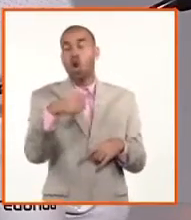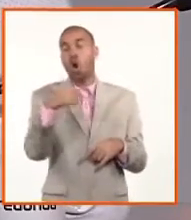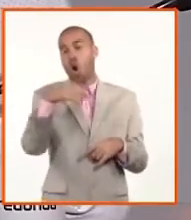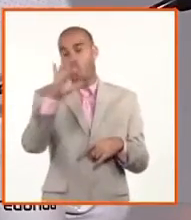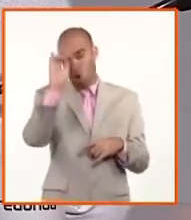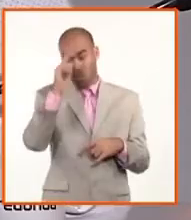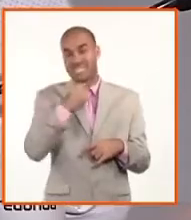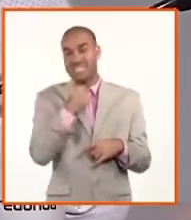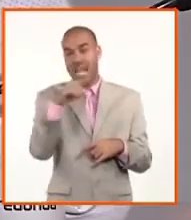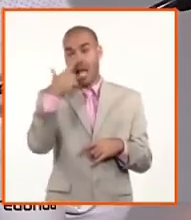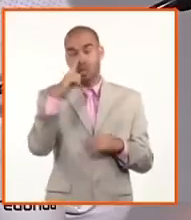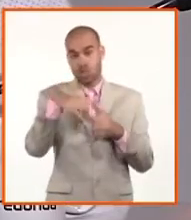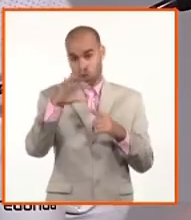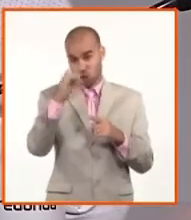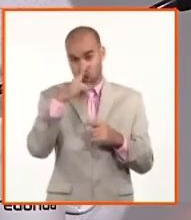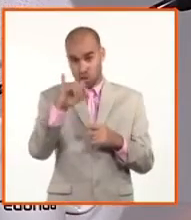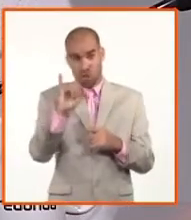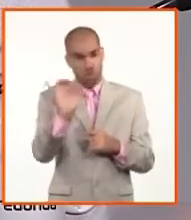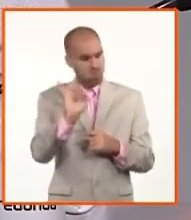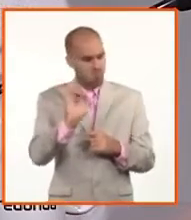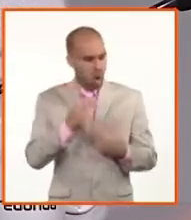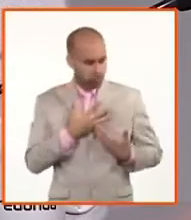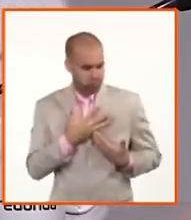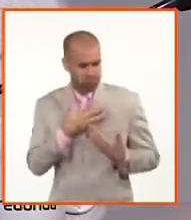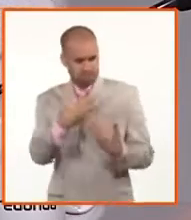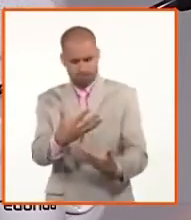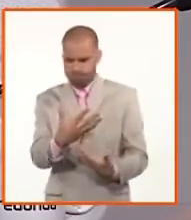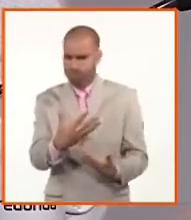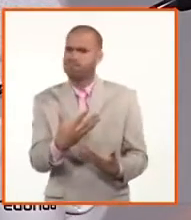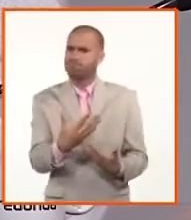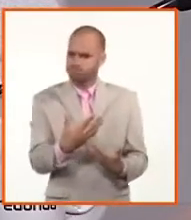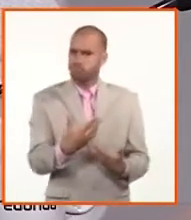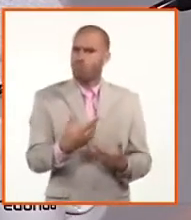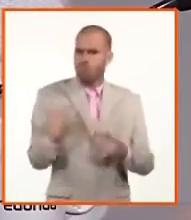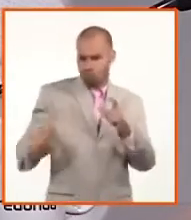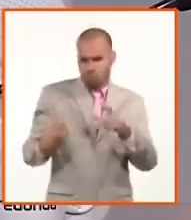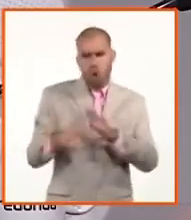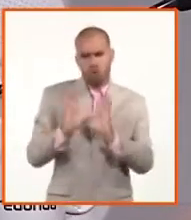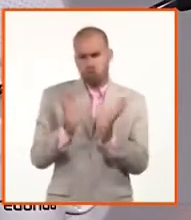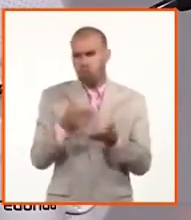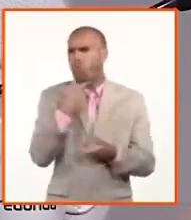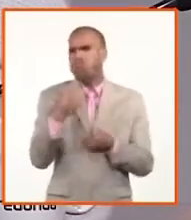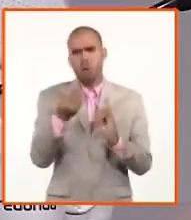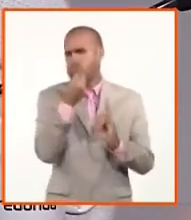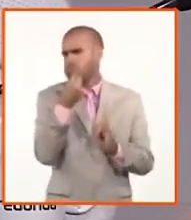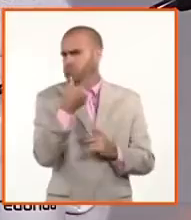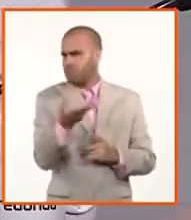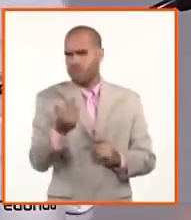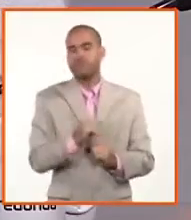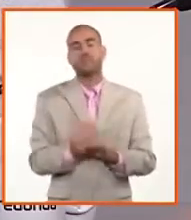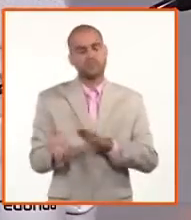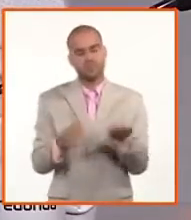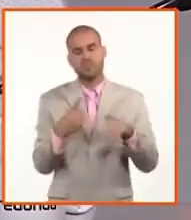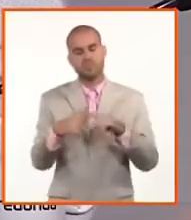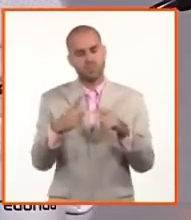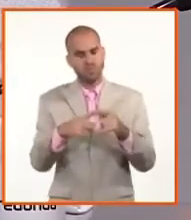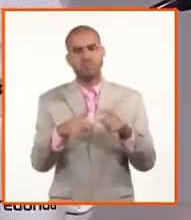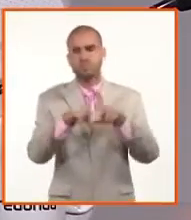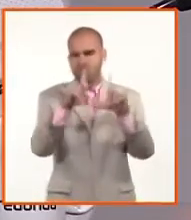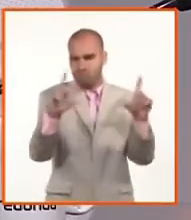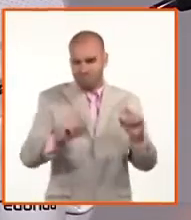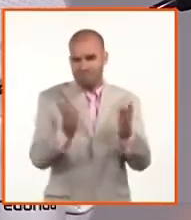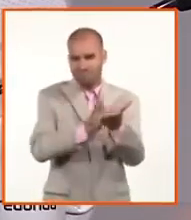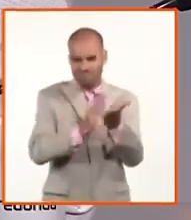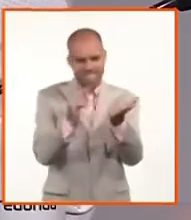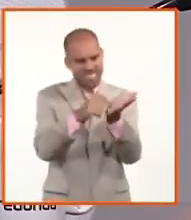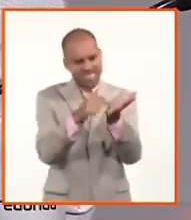estaban dando su vida por esa Cuba. O otros textos como ¿Por qué luchamos?, donde era el alegato, nosotros decimos que era su testamento político, donde